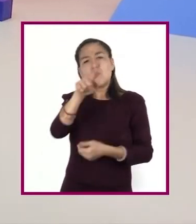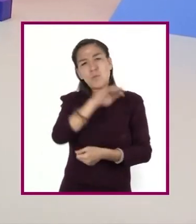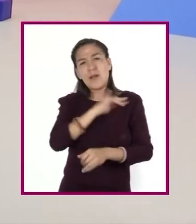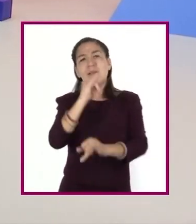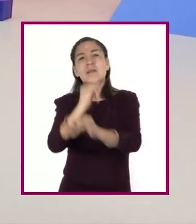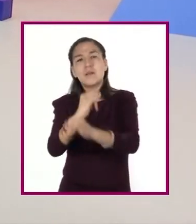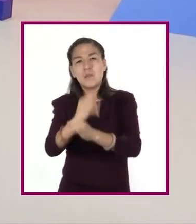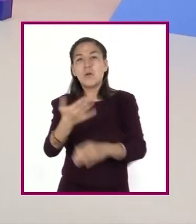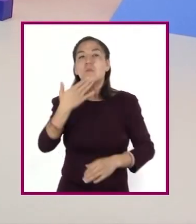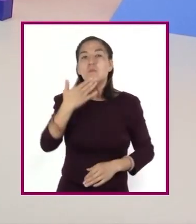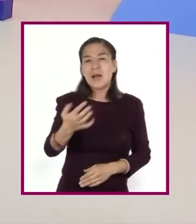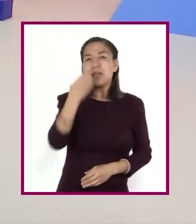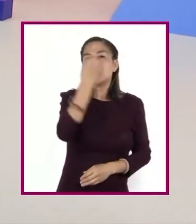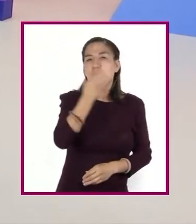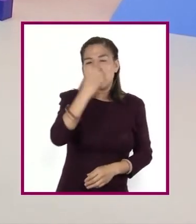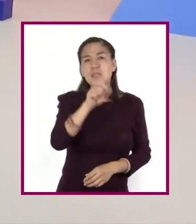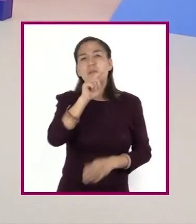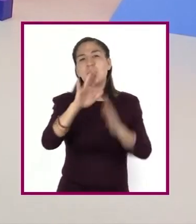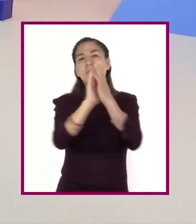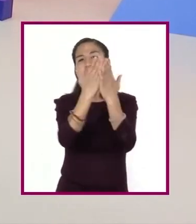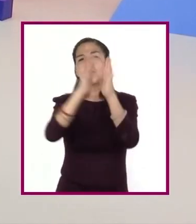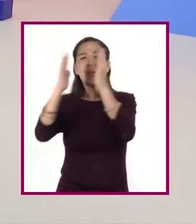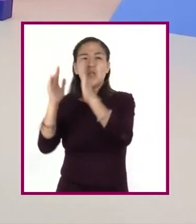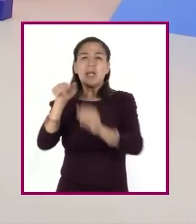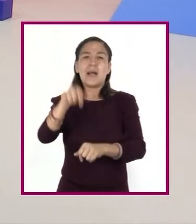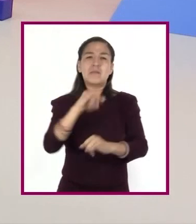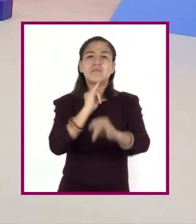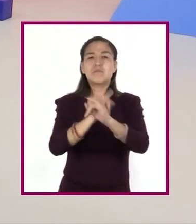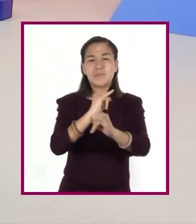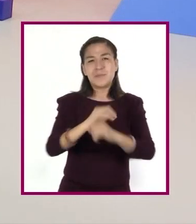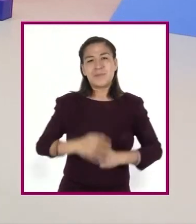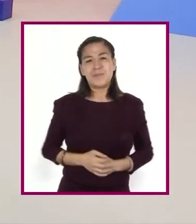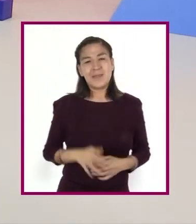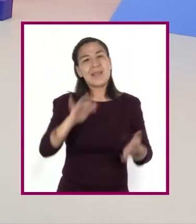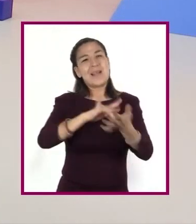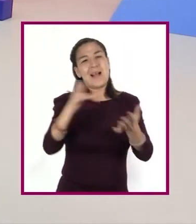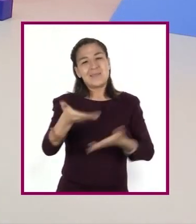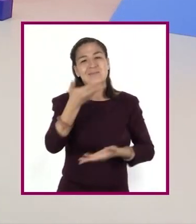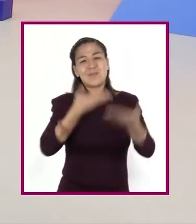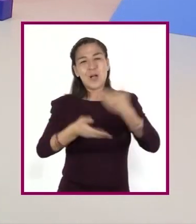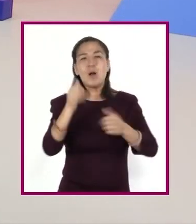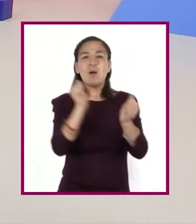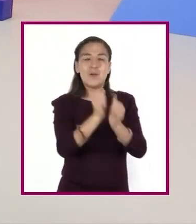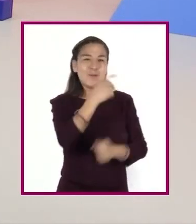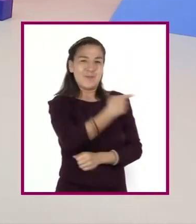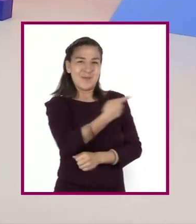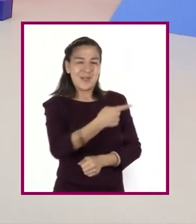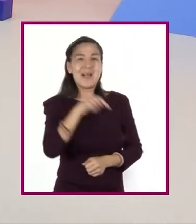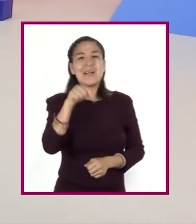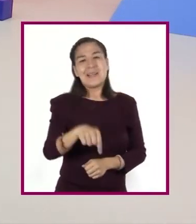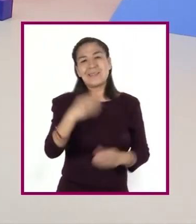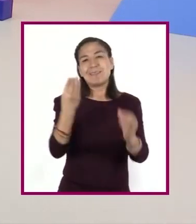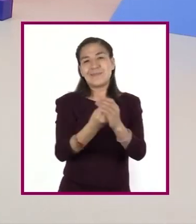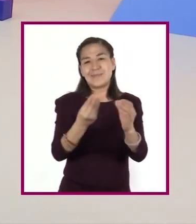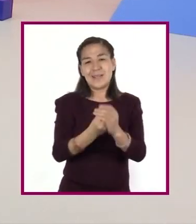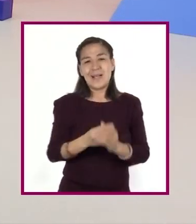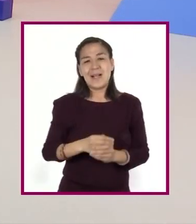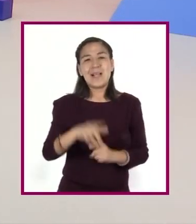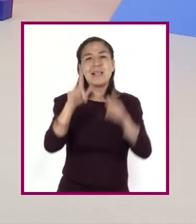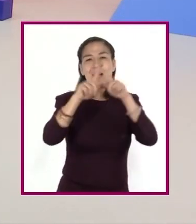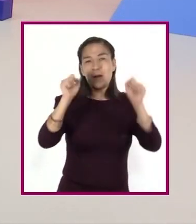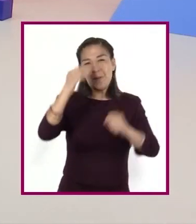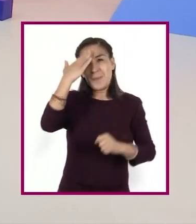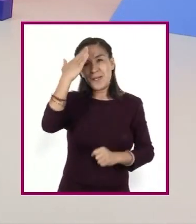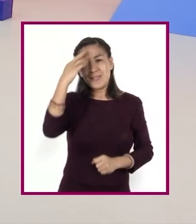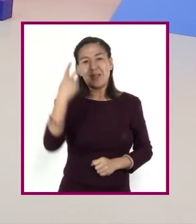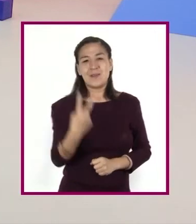internet, académicos o bibliotecas virtuales. Gracias por compartir con nosotros esta sesión de Lengua